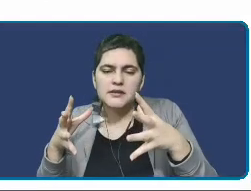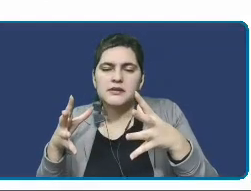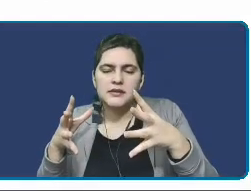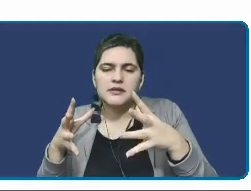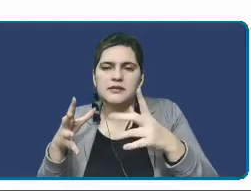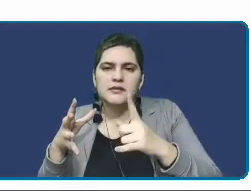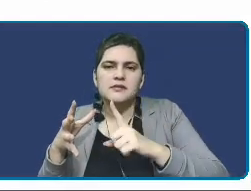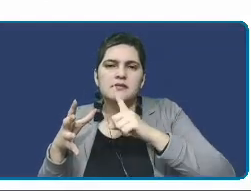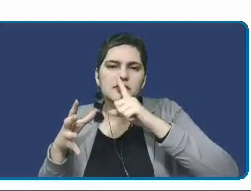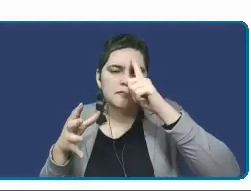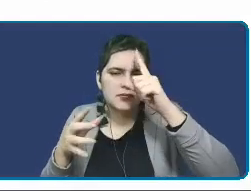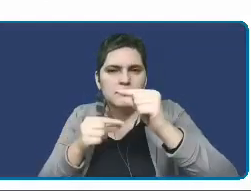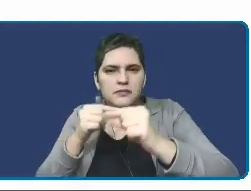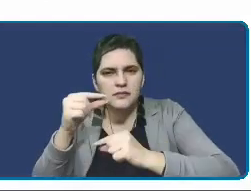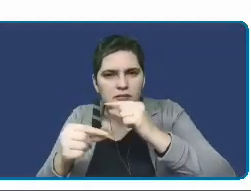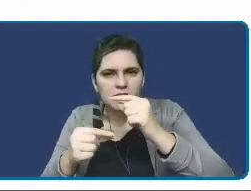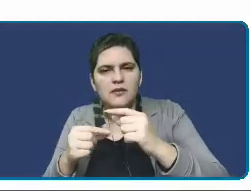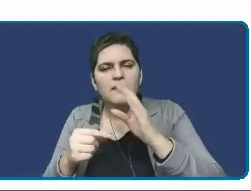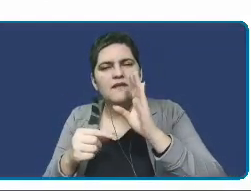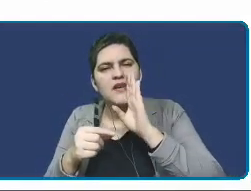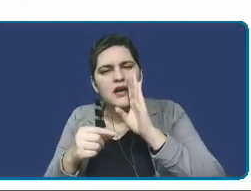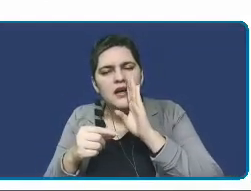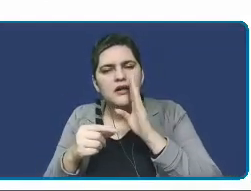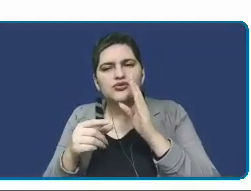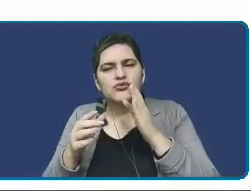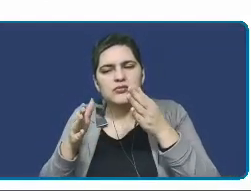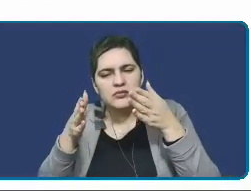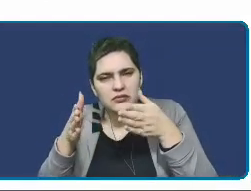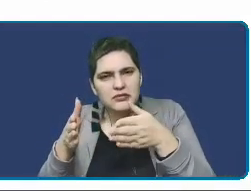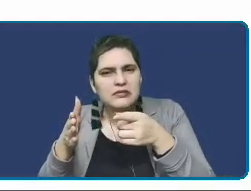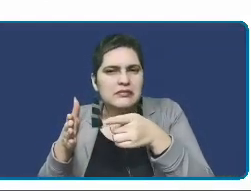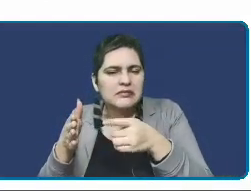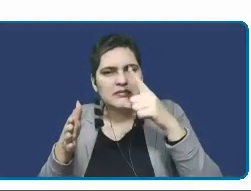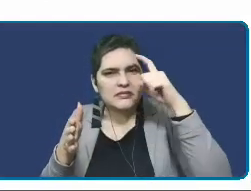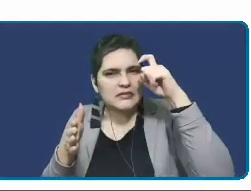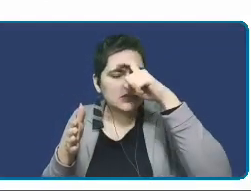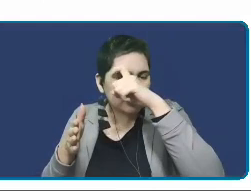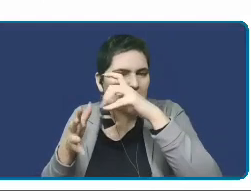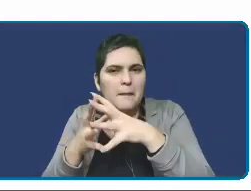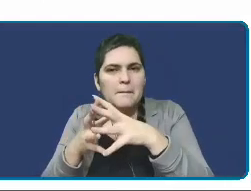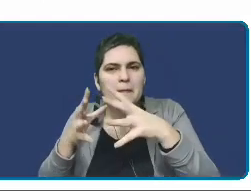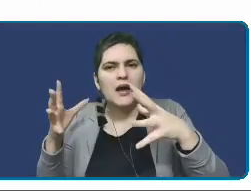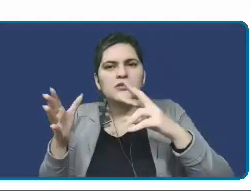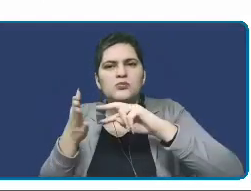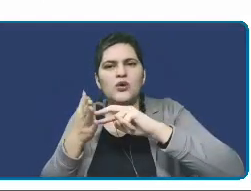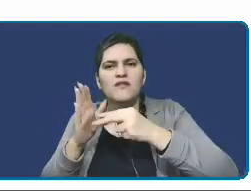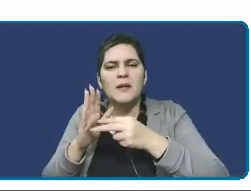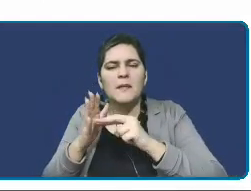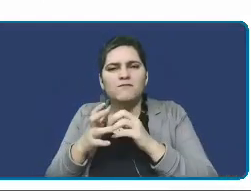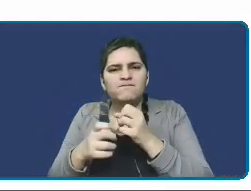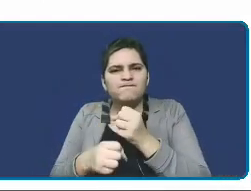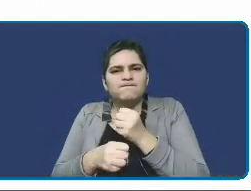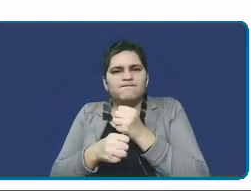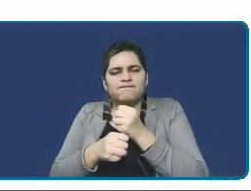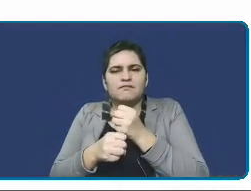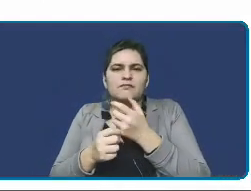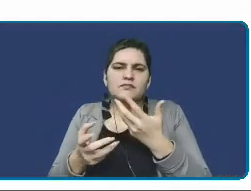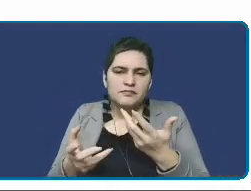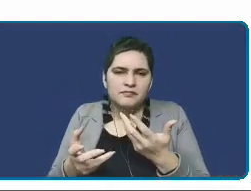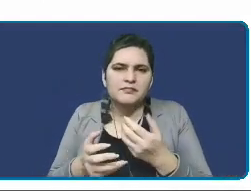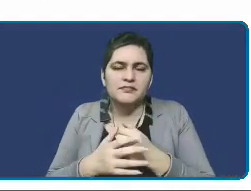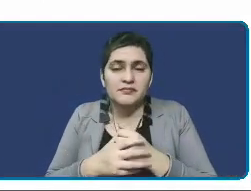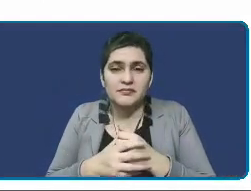el entrenamiento del baño como una condición que me puede exacerbar aún más tener constipación. No sé si se entendió. O